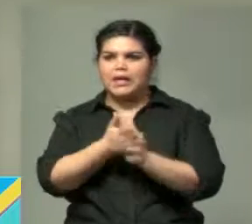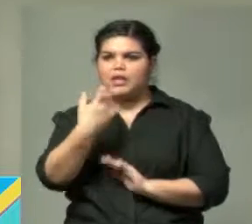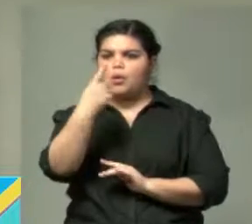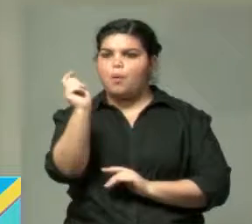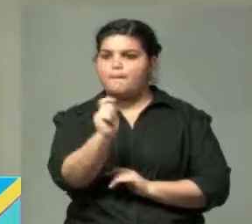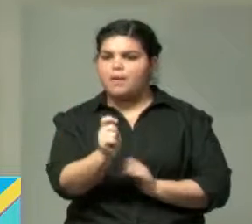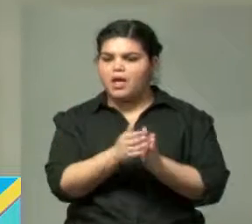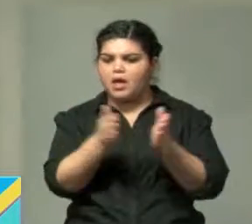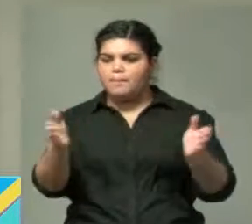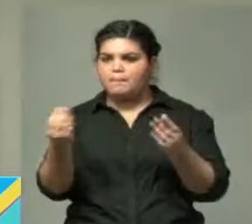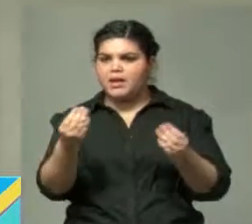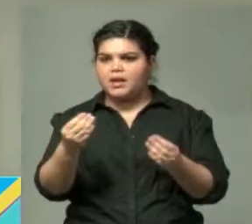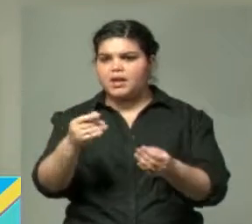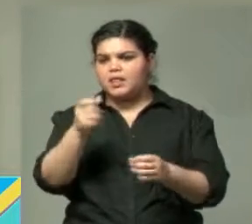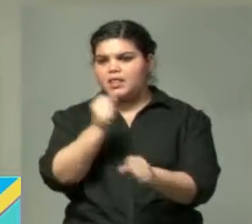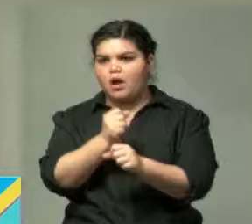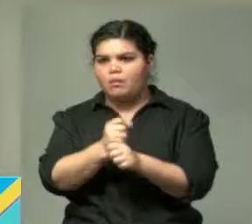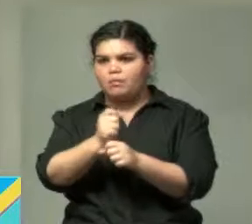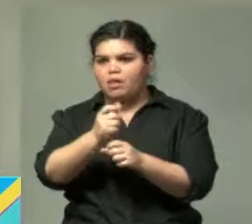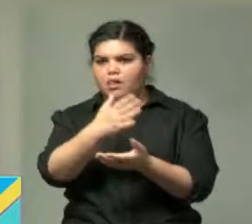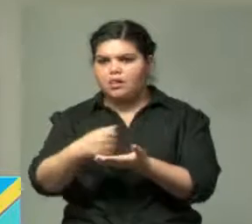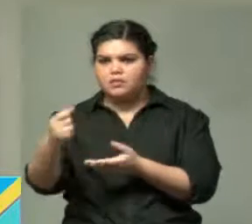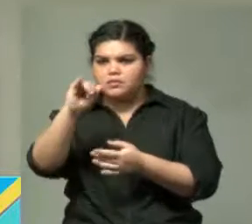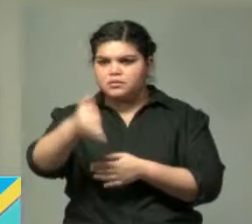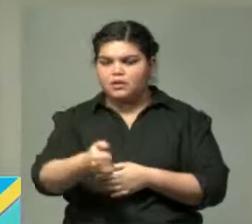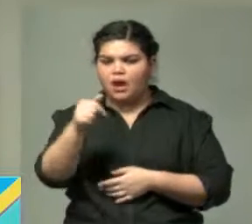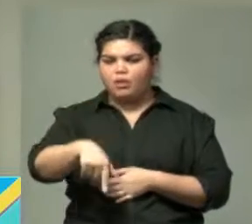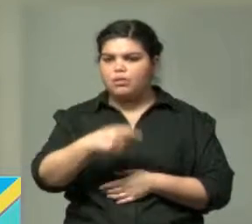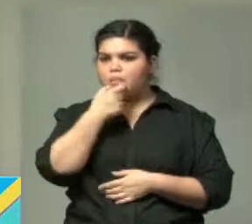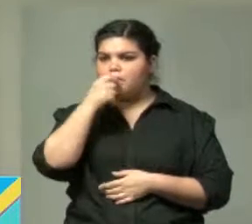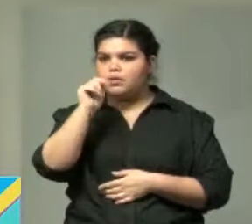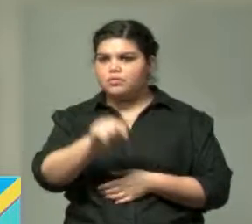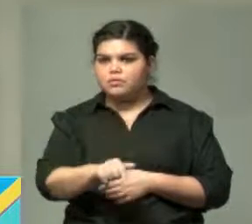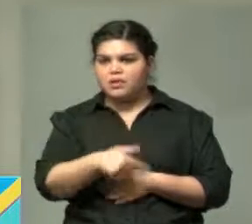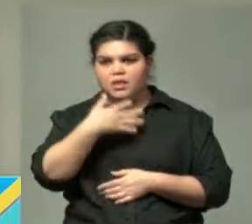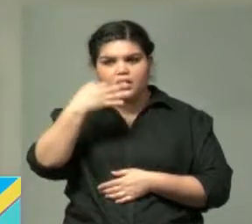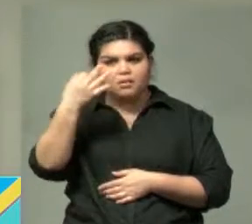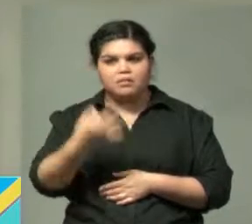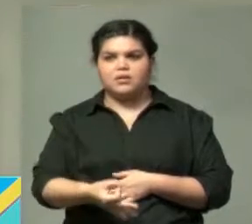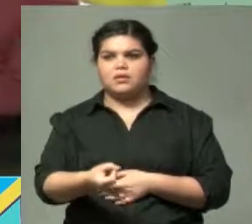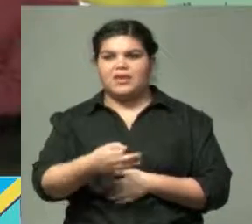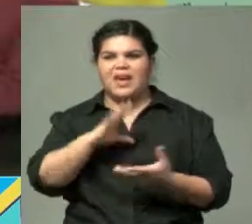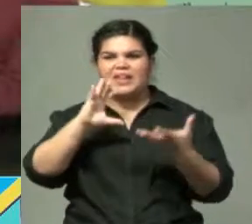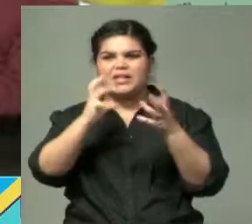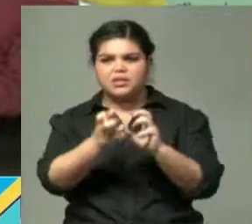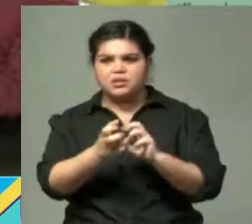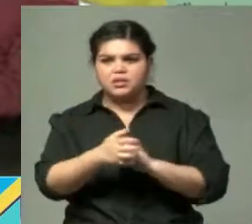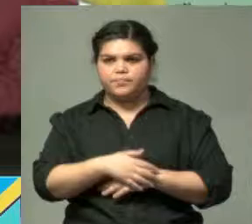mes con tal de que los tomen algunos trabajos. Yo creo que la situación hoy por hoy en Mendoza está en situación de crisis. Claro, sin